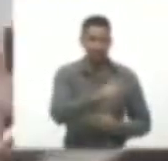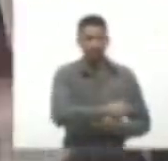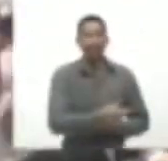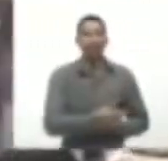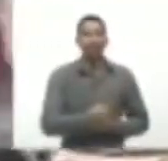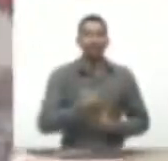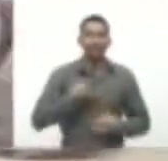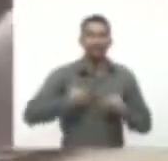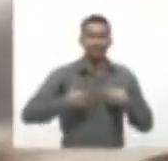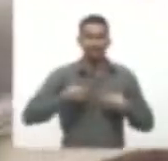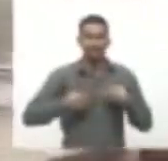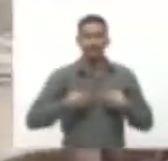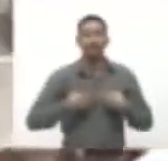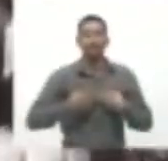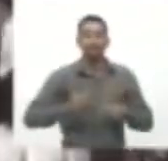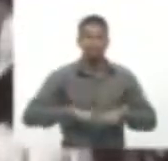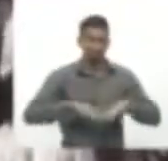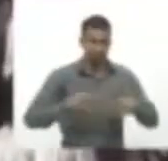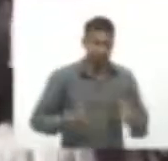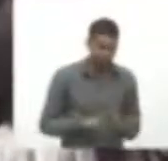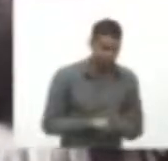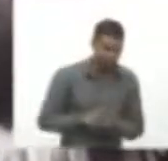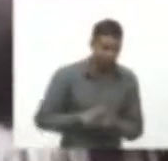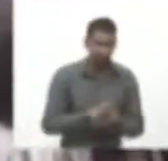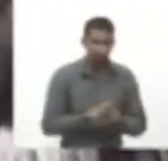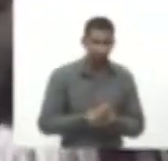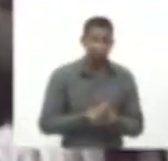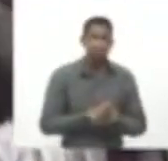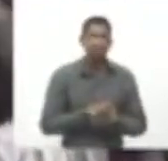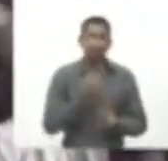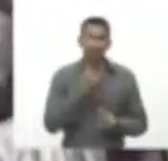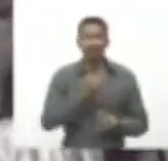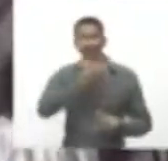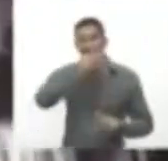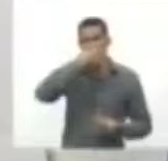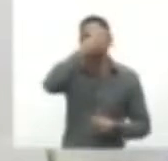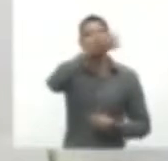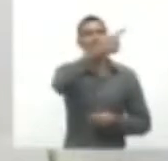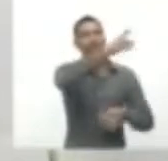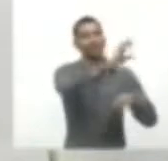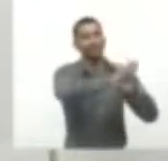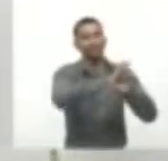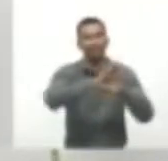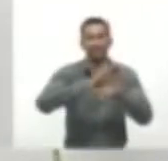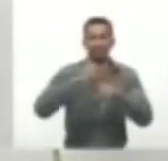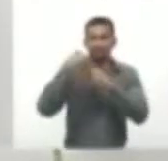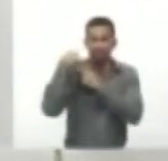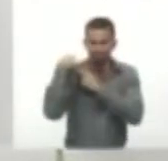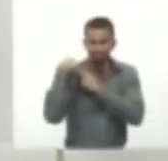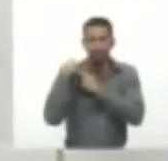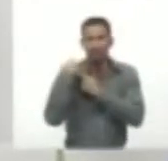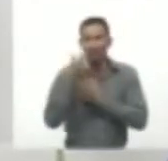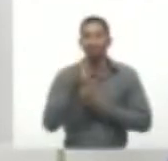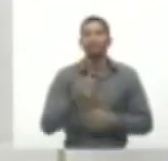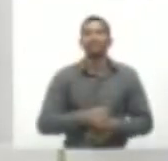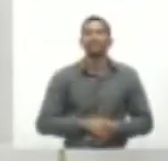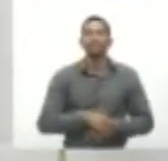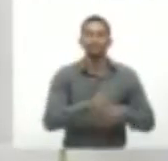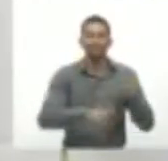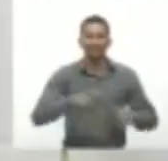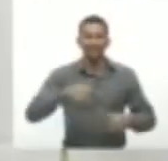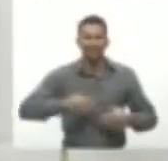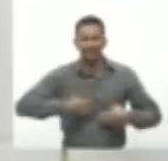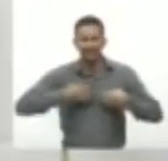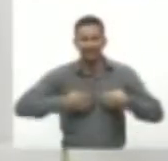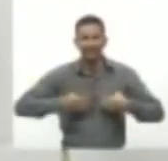próximas horas la mesa de víctimas denunciará los acontecimientos ante las autoridades competentes. Un temor que se mantiene y